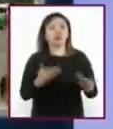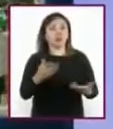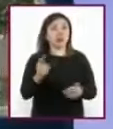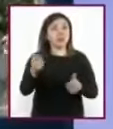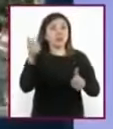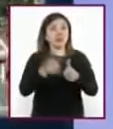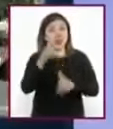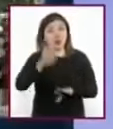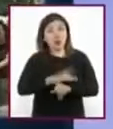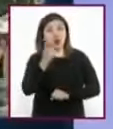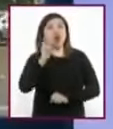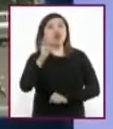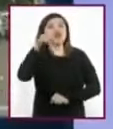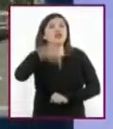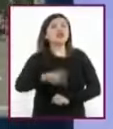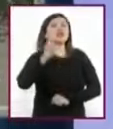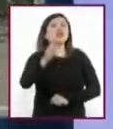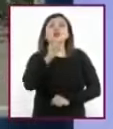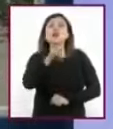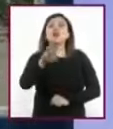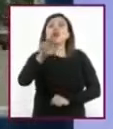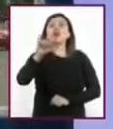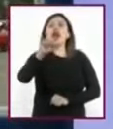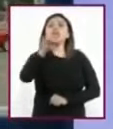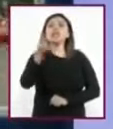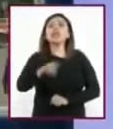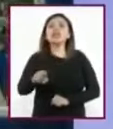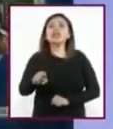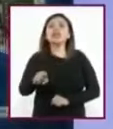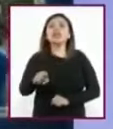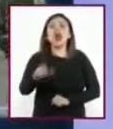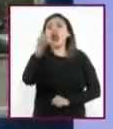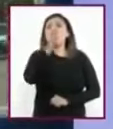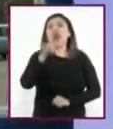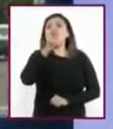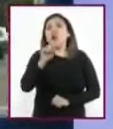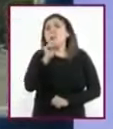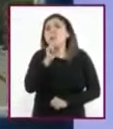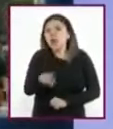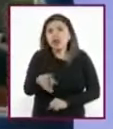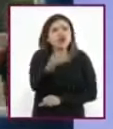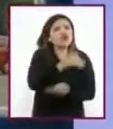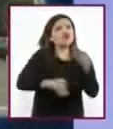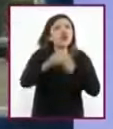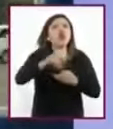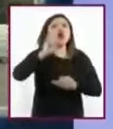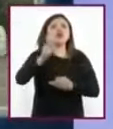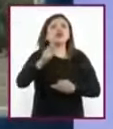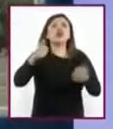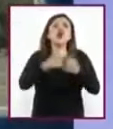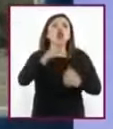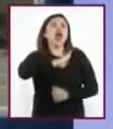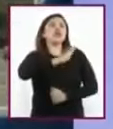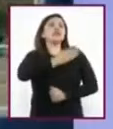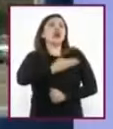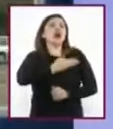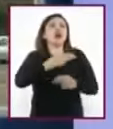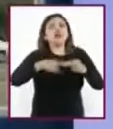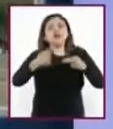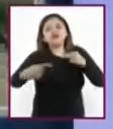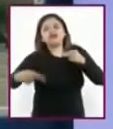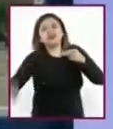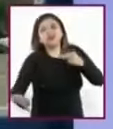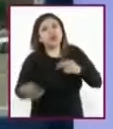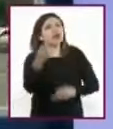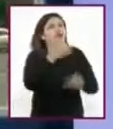principal razón es que tenemos una raíz de la misma lengua. Somos todos descendientes de españoles porque